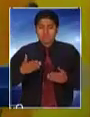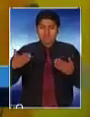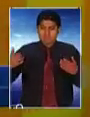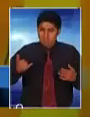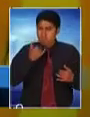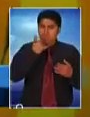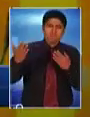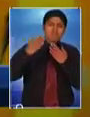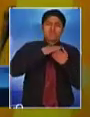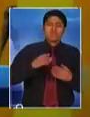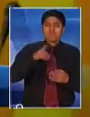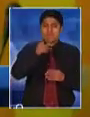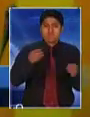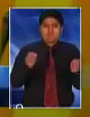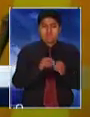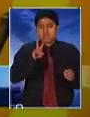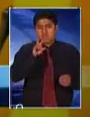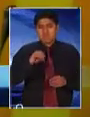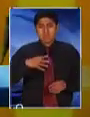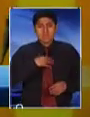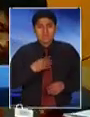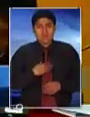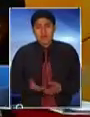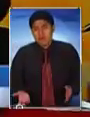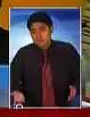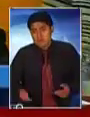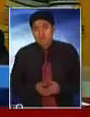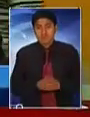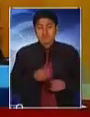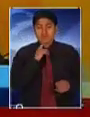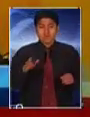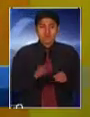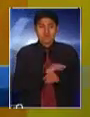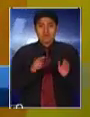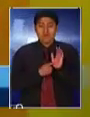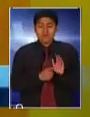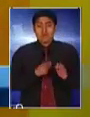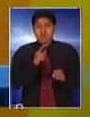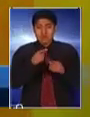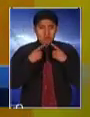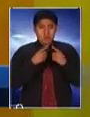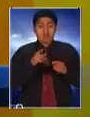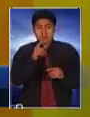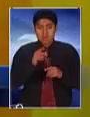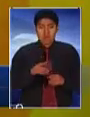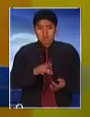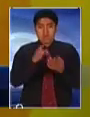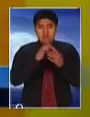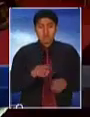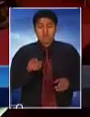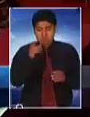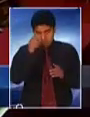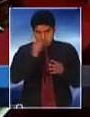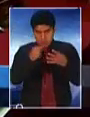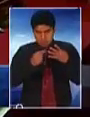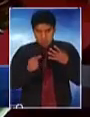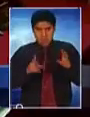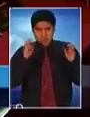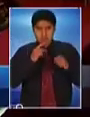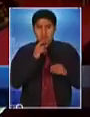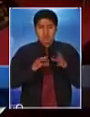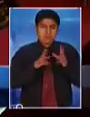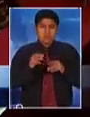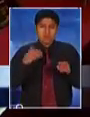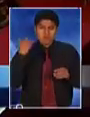conculcado durante más de 20 años. Culminada la presentación y exposición de los principales puntos, el tema